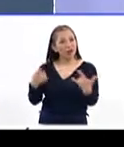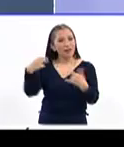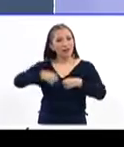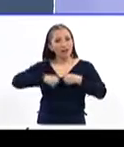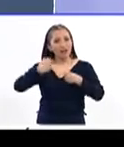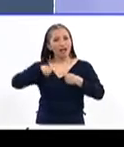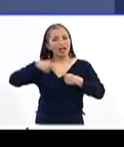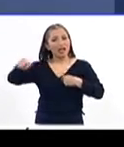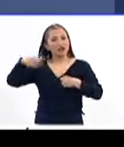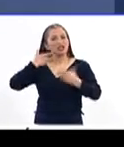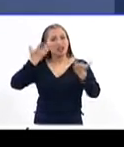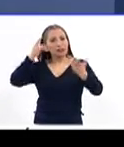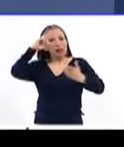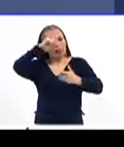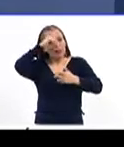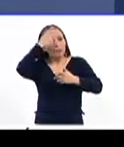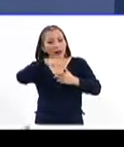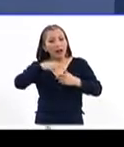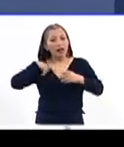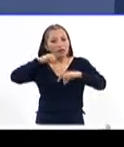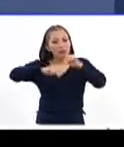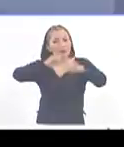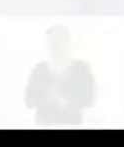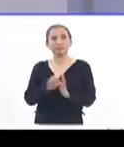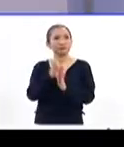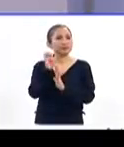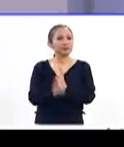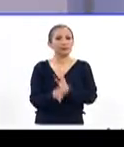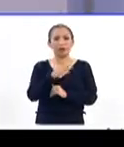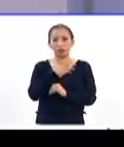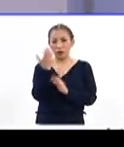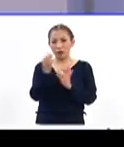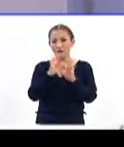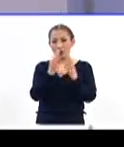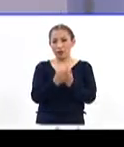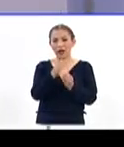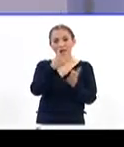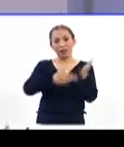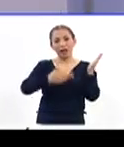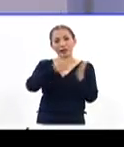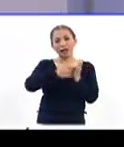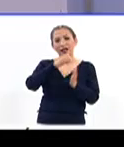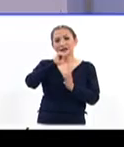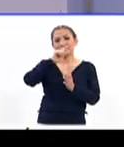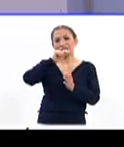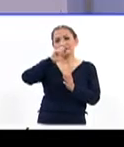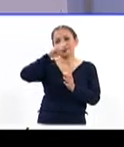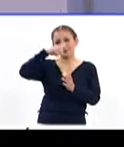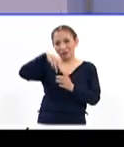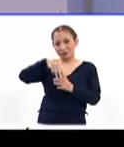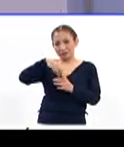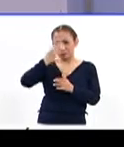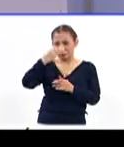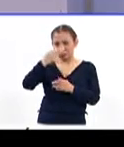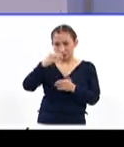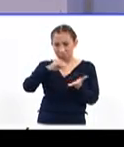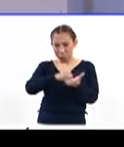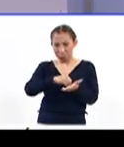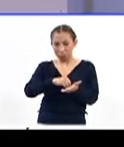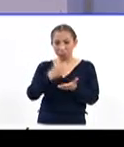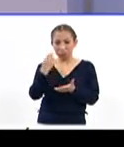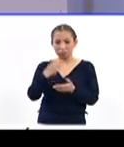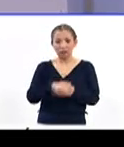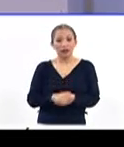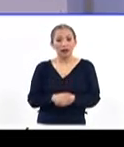lo que nos hemos enfrentado para llegar hasta donde hemos llegado. Hay un método que se llama talleres STEM. Así se llaman los famosos talleres